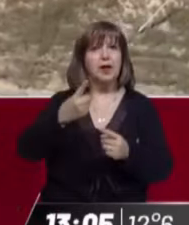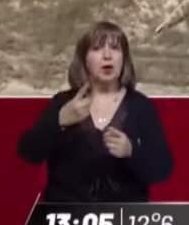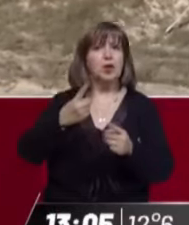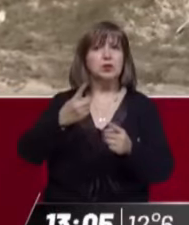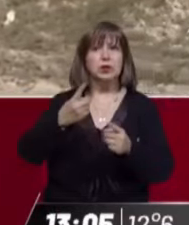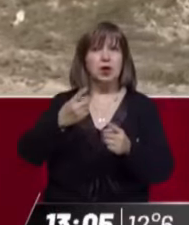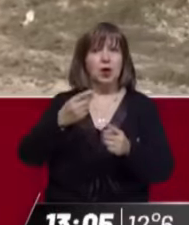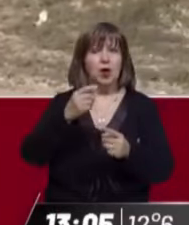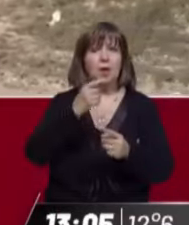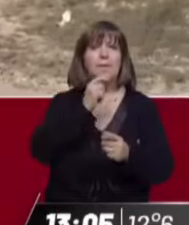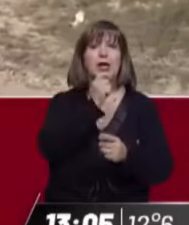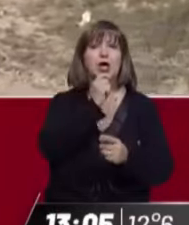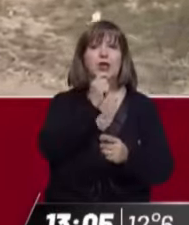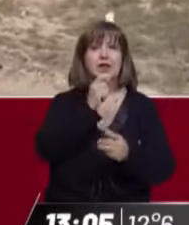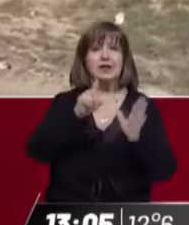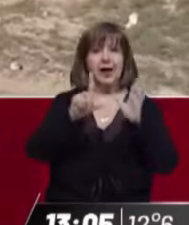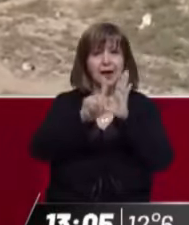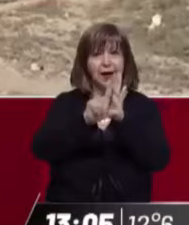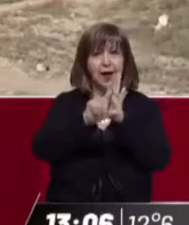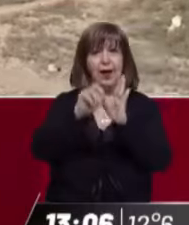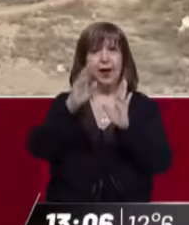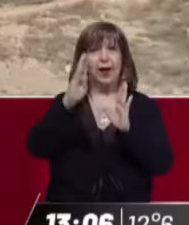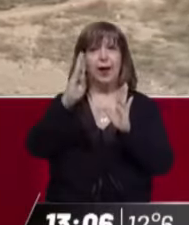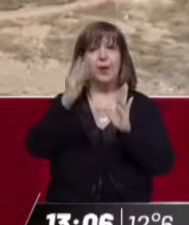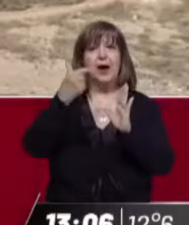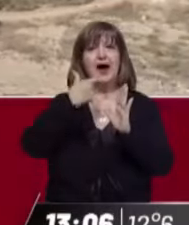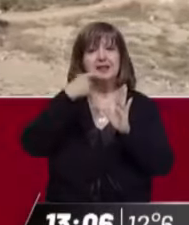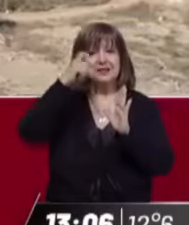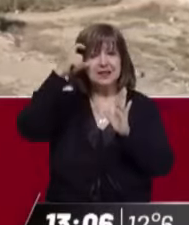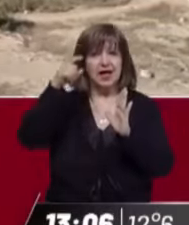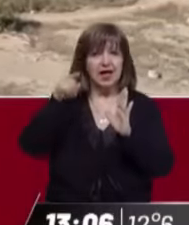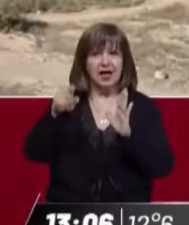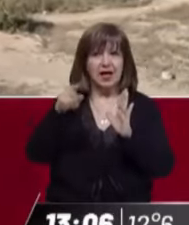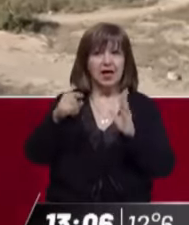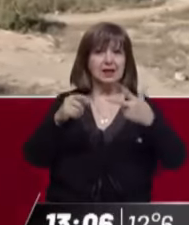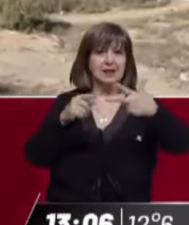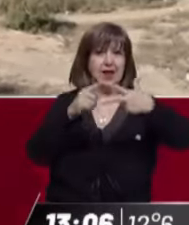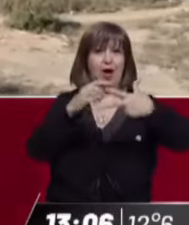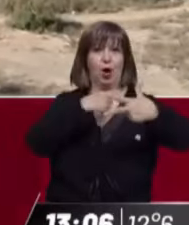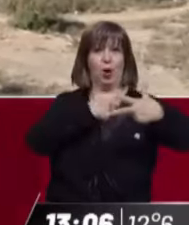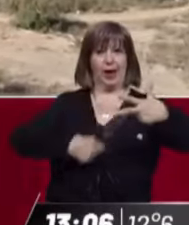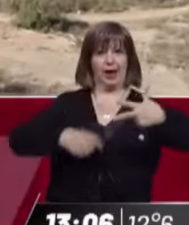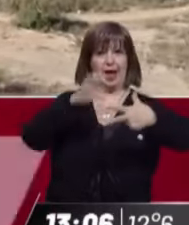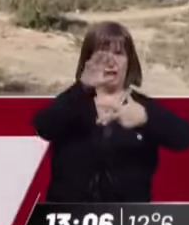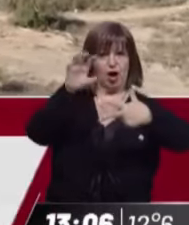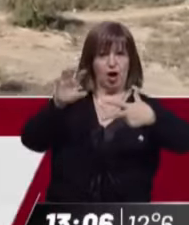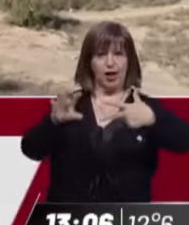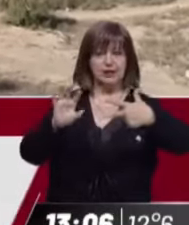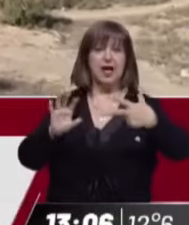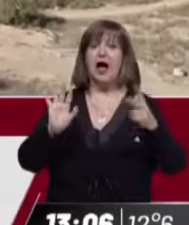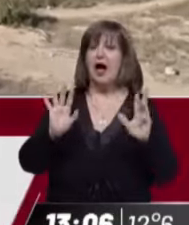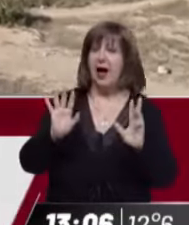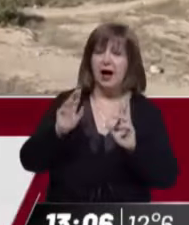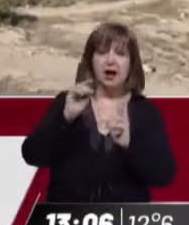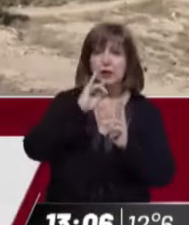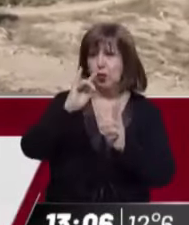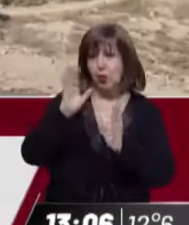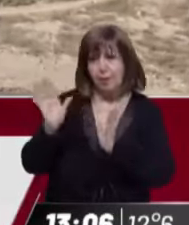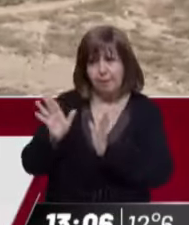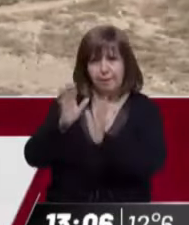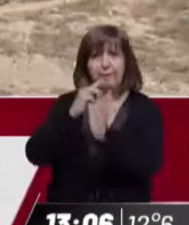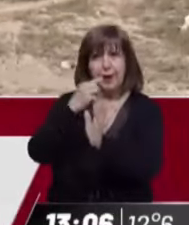base. Ellos son los ya les darán ellos sus opiniones, pero los tres estamos en un